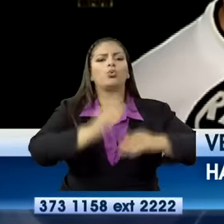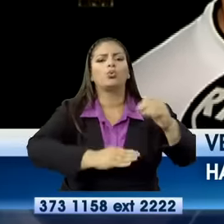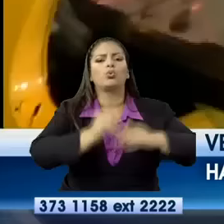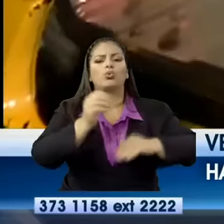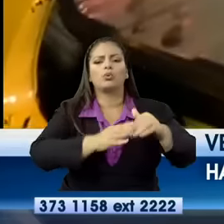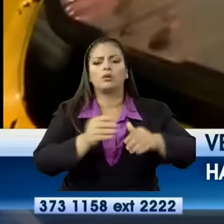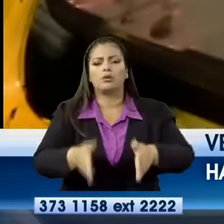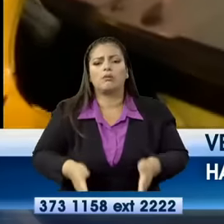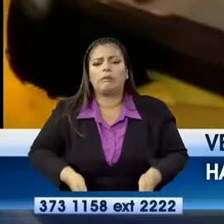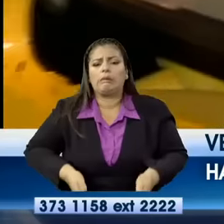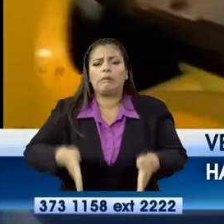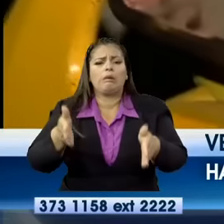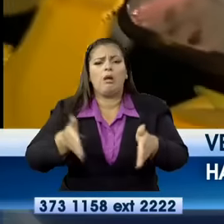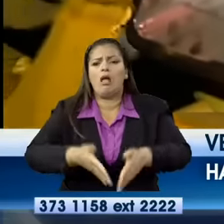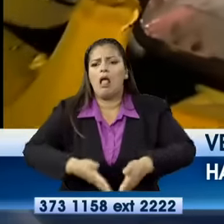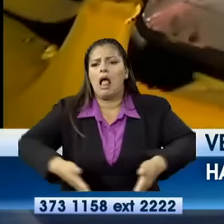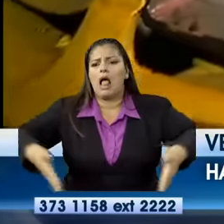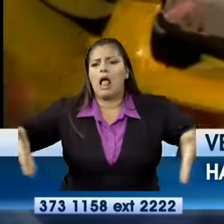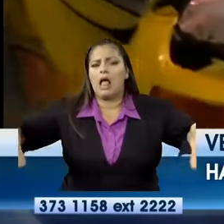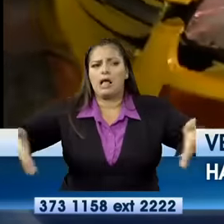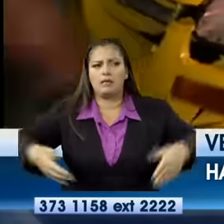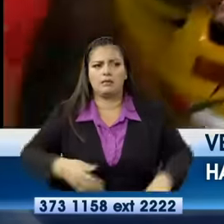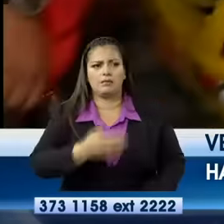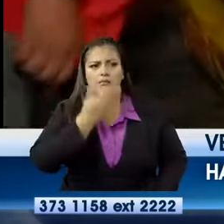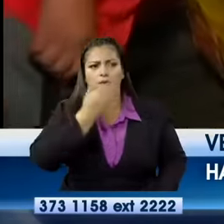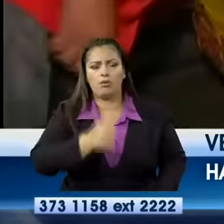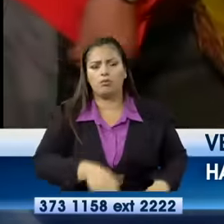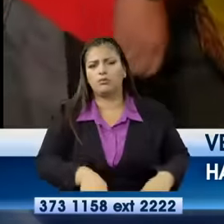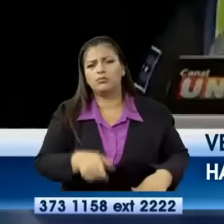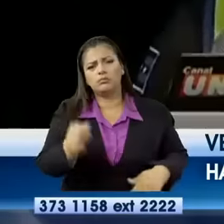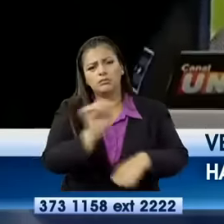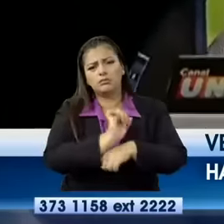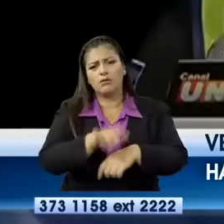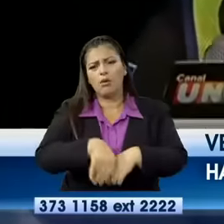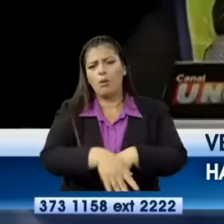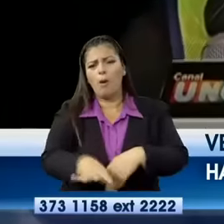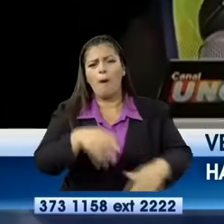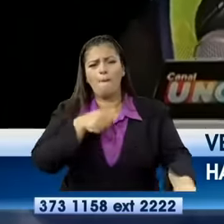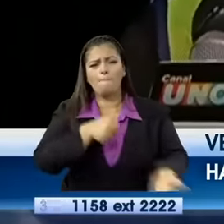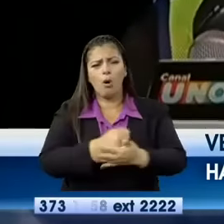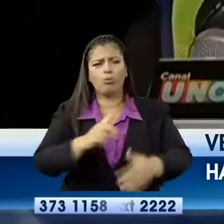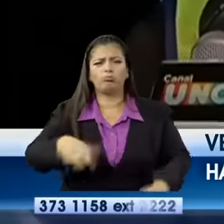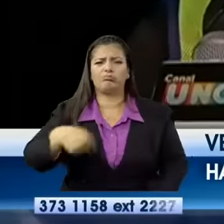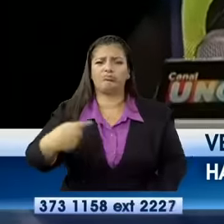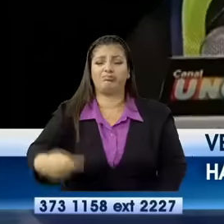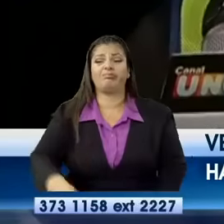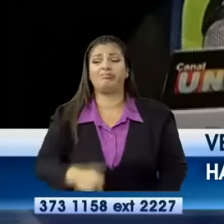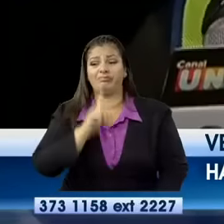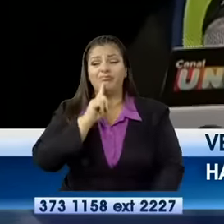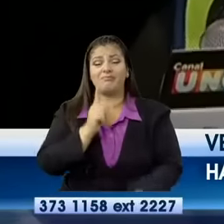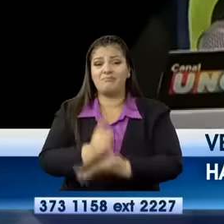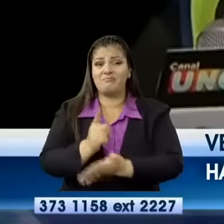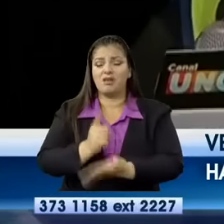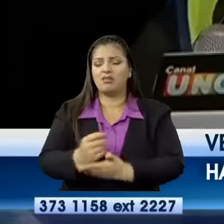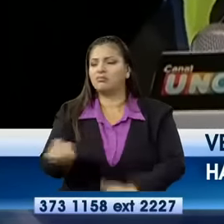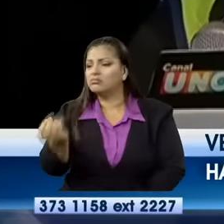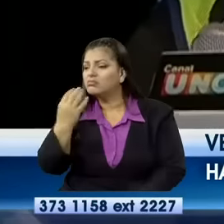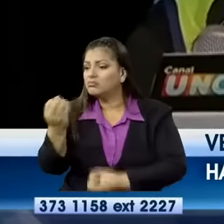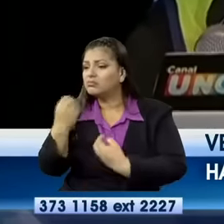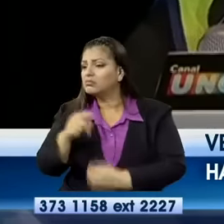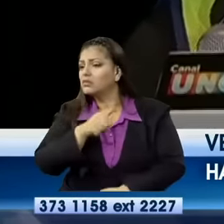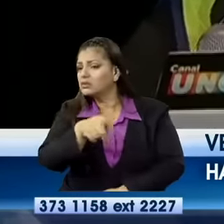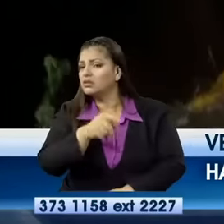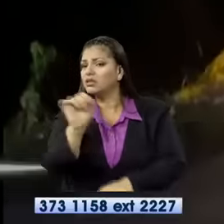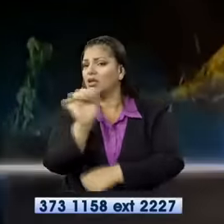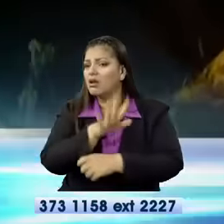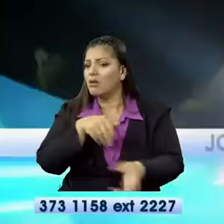Sería factible para que no vuelva a suceder este accidente Sí aquí normalmente siempre hay accidente nos reportan venimos aquí al punto verificar